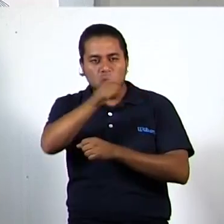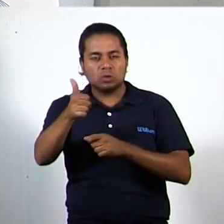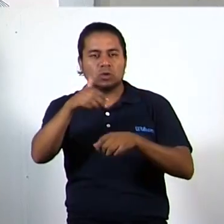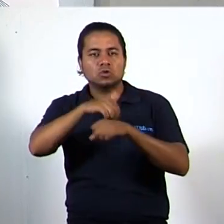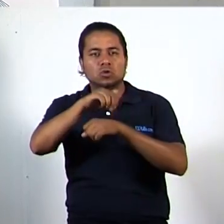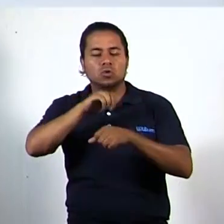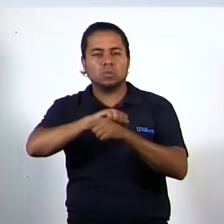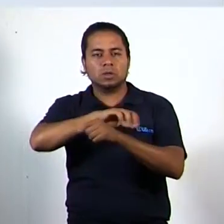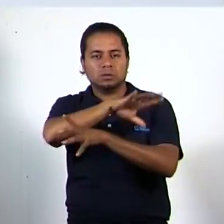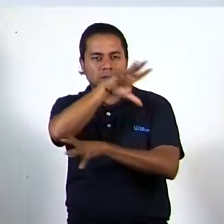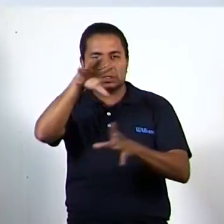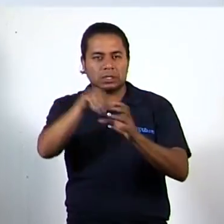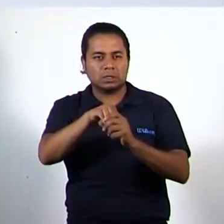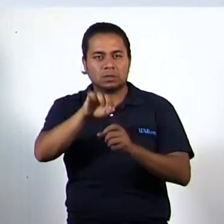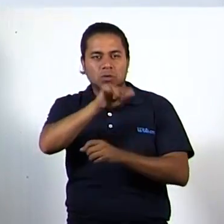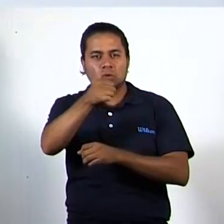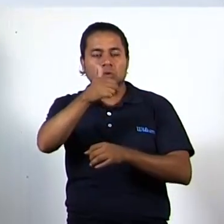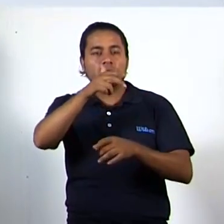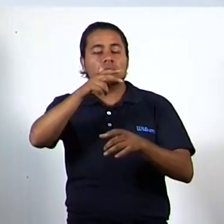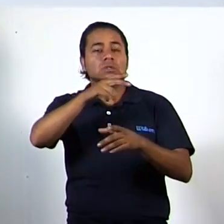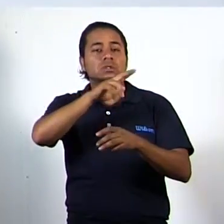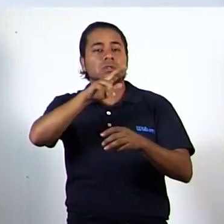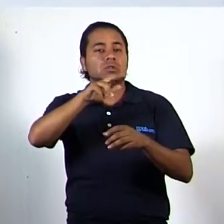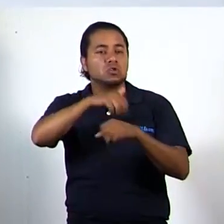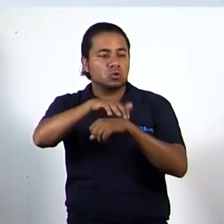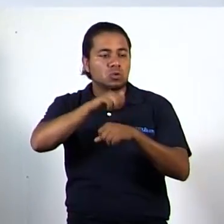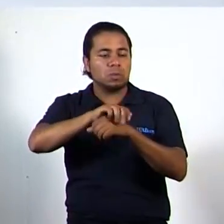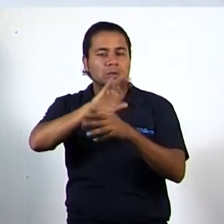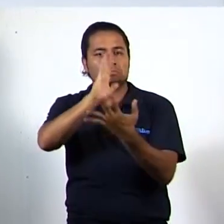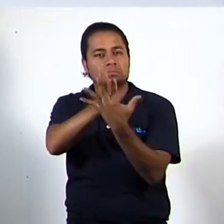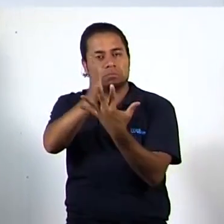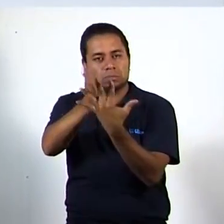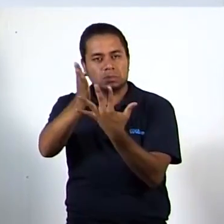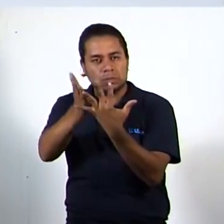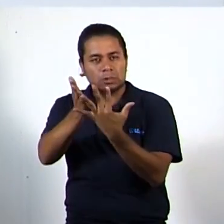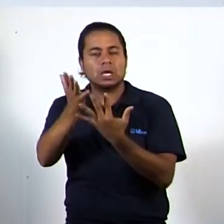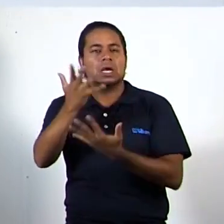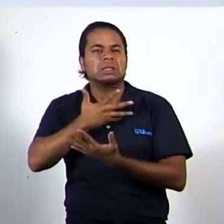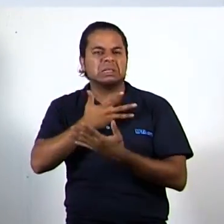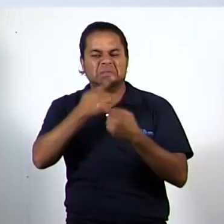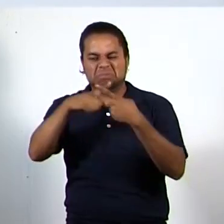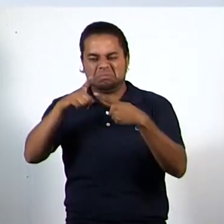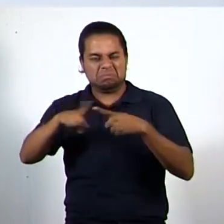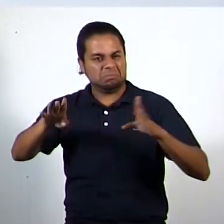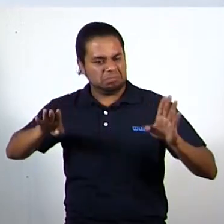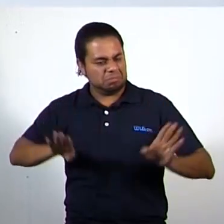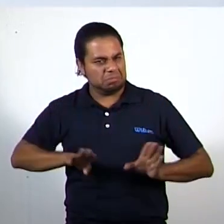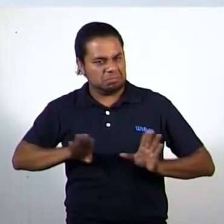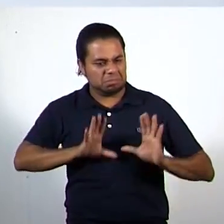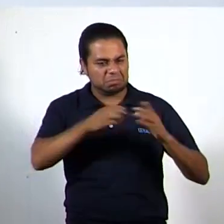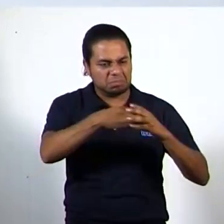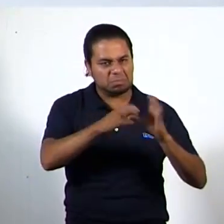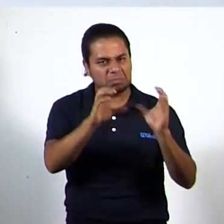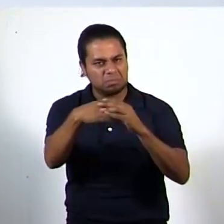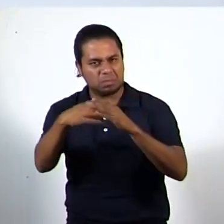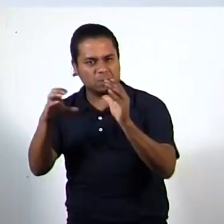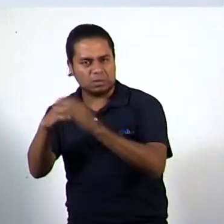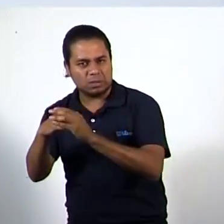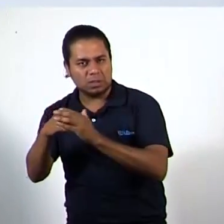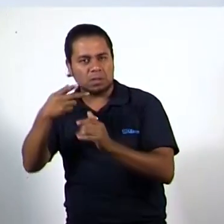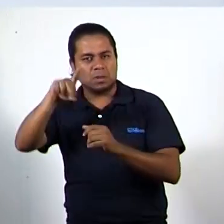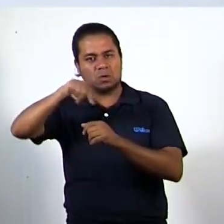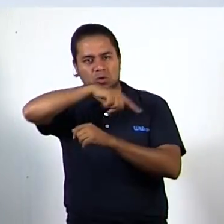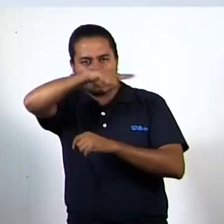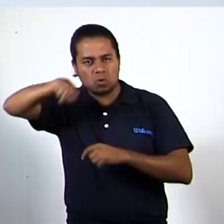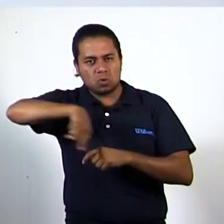enteros, otros son números racionales. Bueno, en fin, tienen diversas clasificaciones o categoría, pero todos son